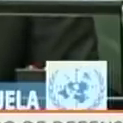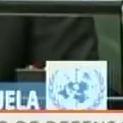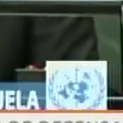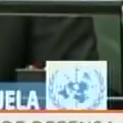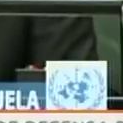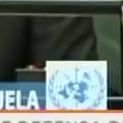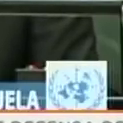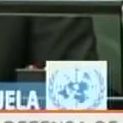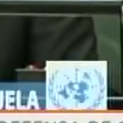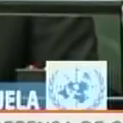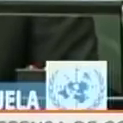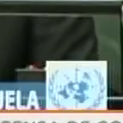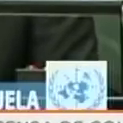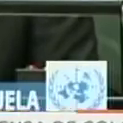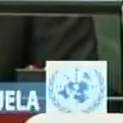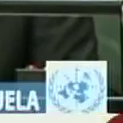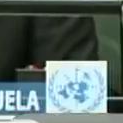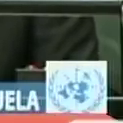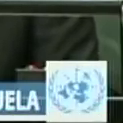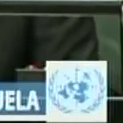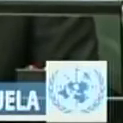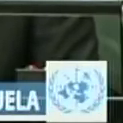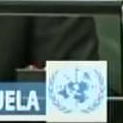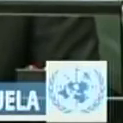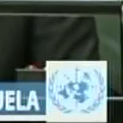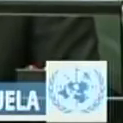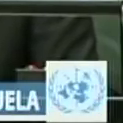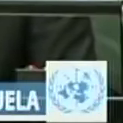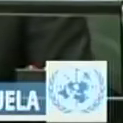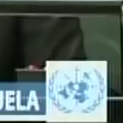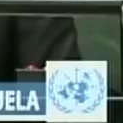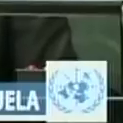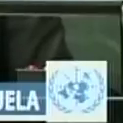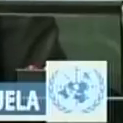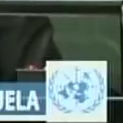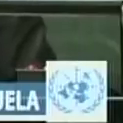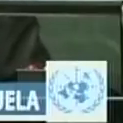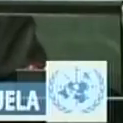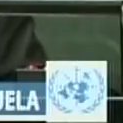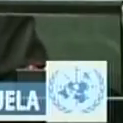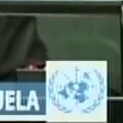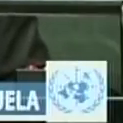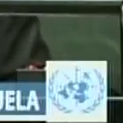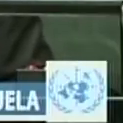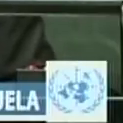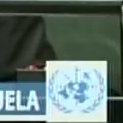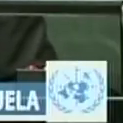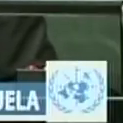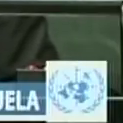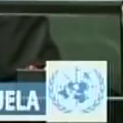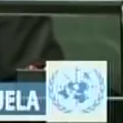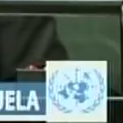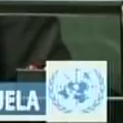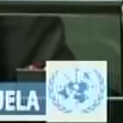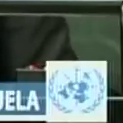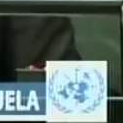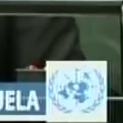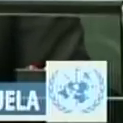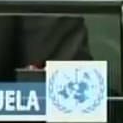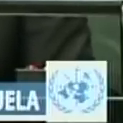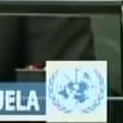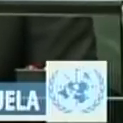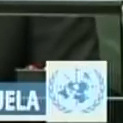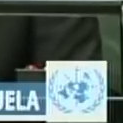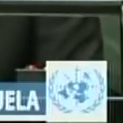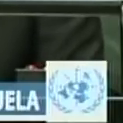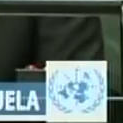nivel, encabezada por el ministro de Relaciones Exteriores, expresa la importancia que el presidente de la República